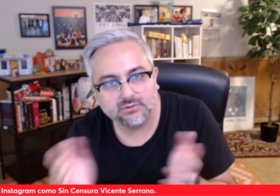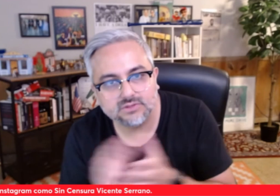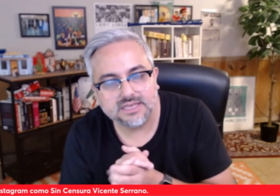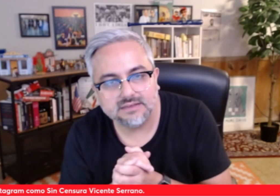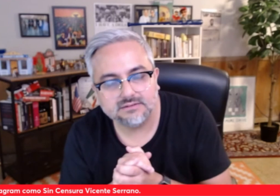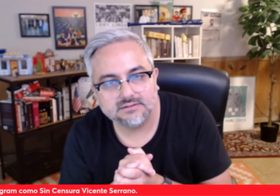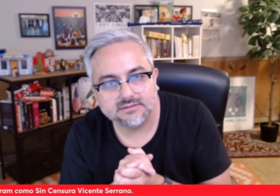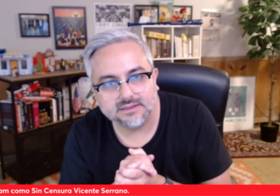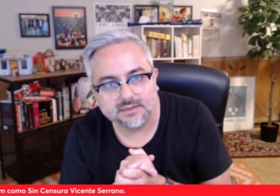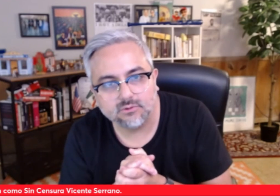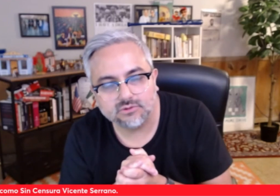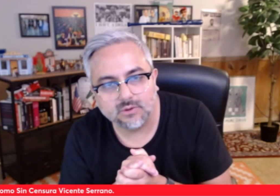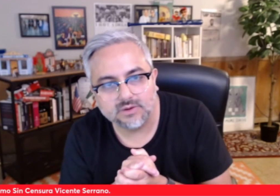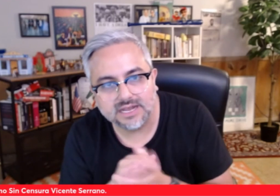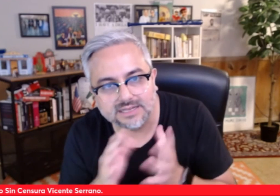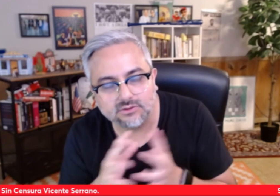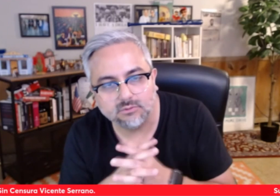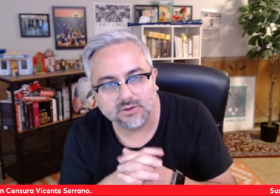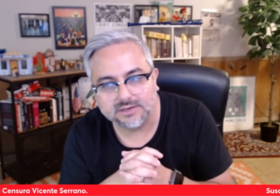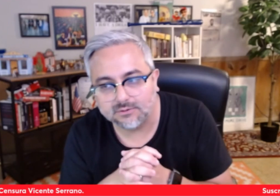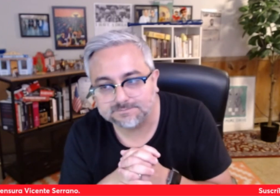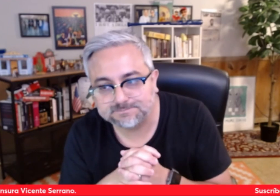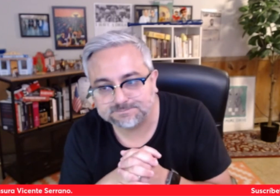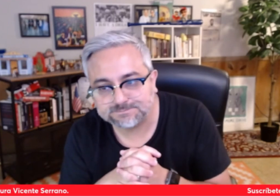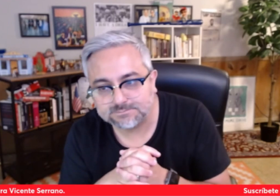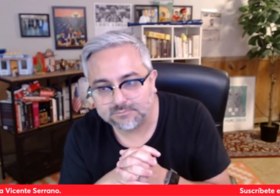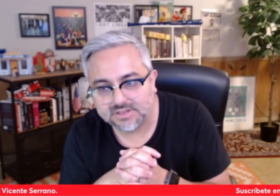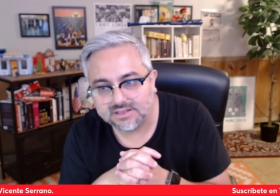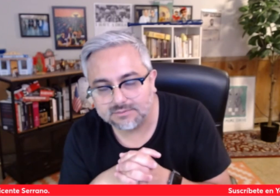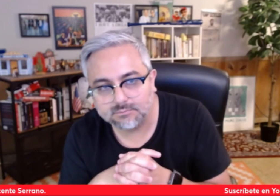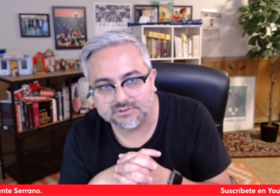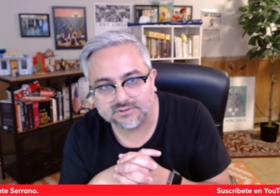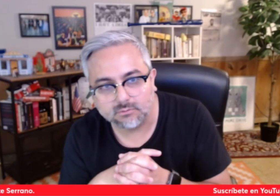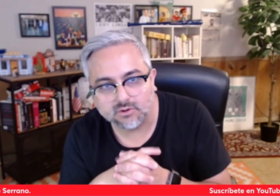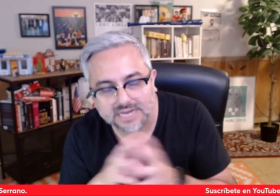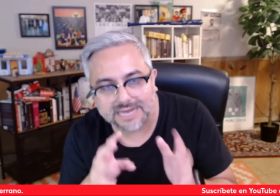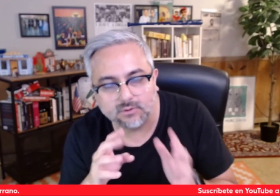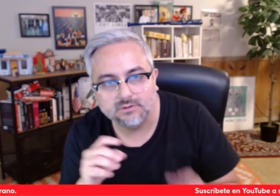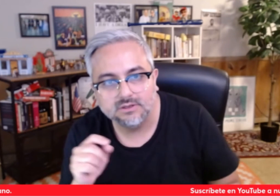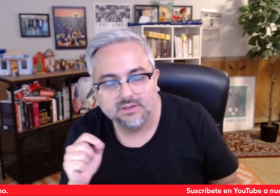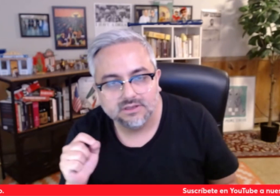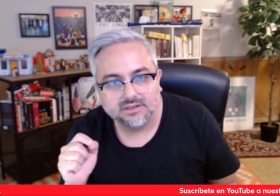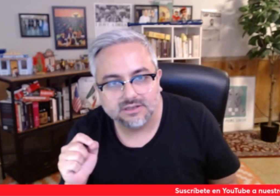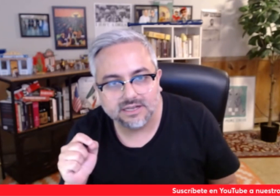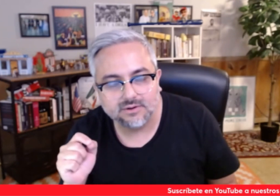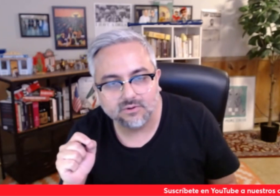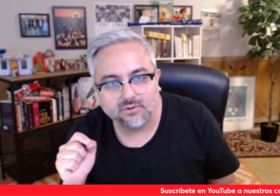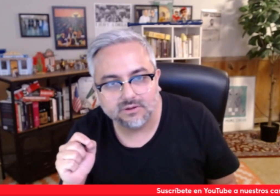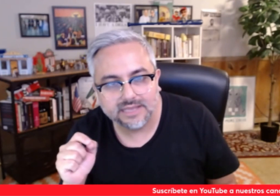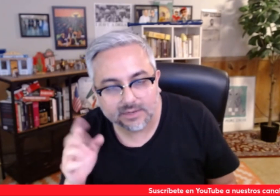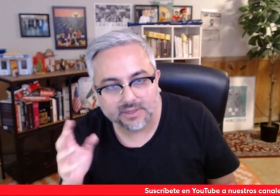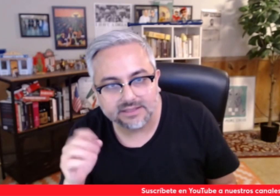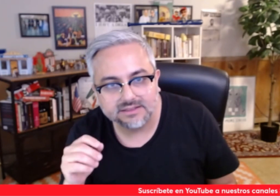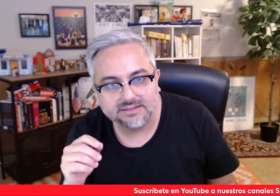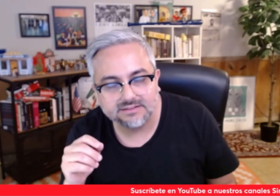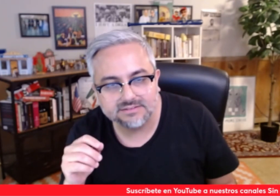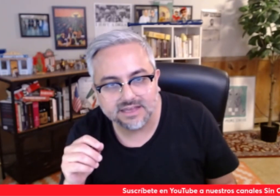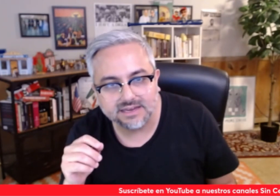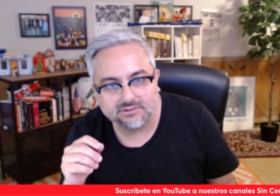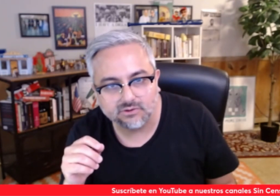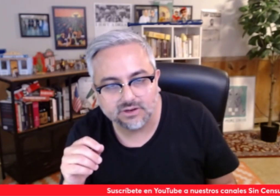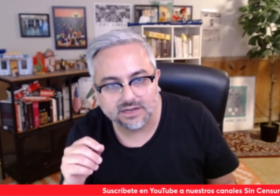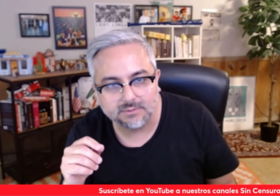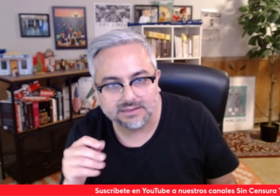uno de estos días tendremos a un Alito Moreno, pues como claro héroe de